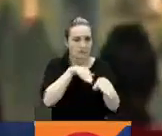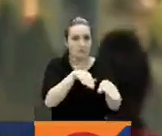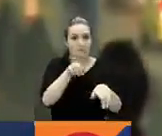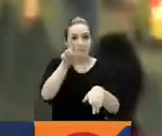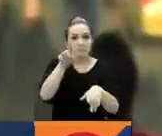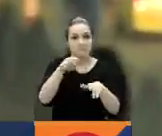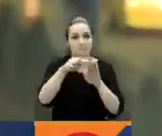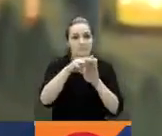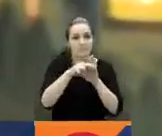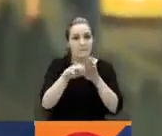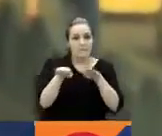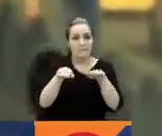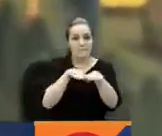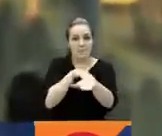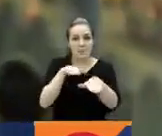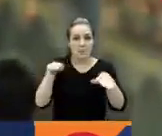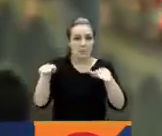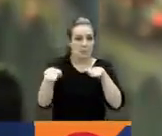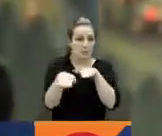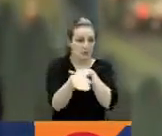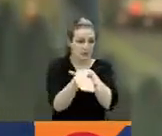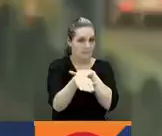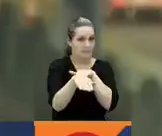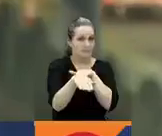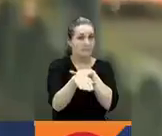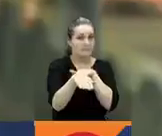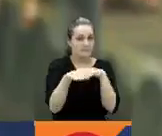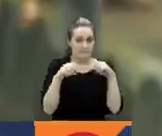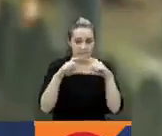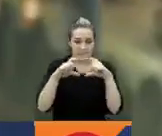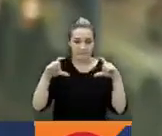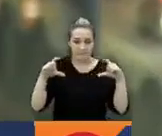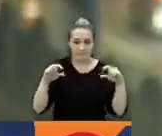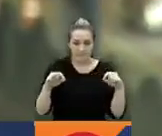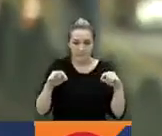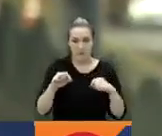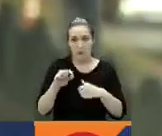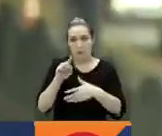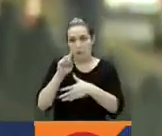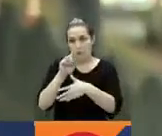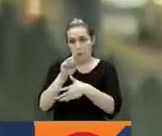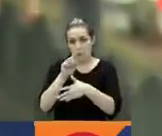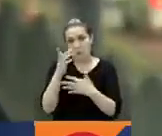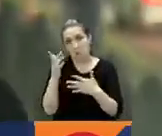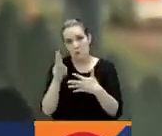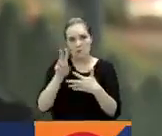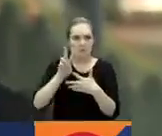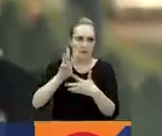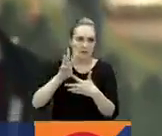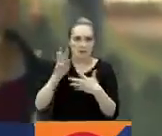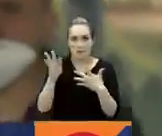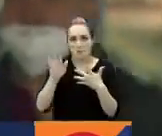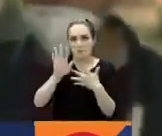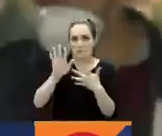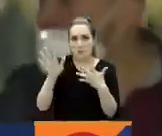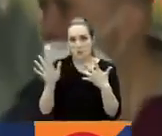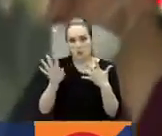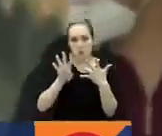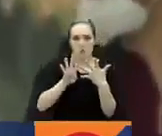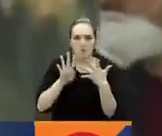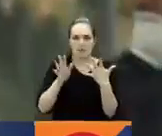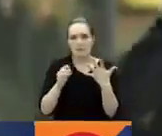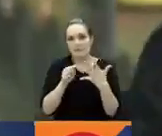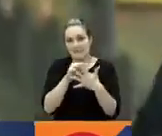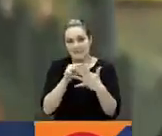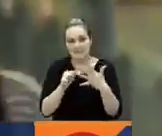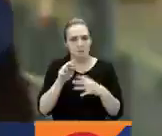placa para vehículos terminados con placas impares, es decir, 1, 3, 5, 7 y 9 por la autopista Sur, esto en